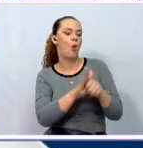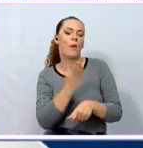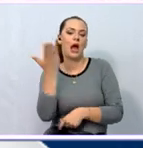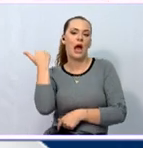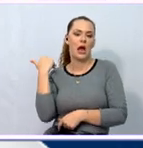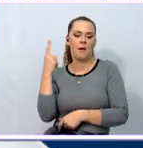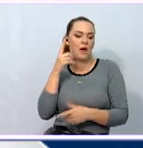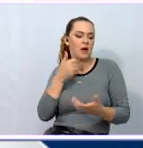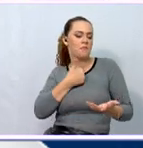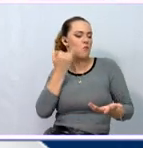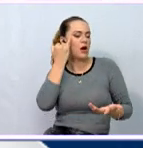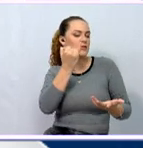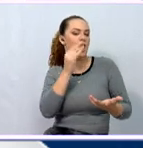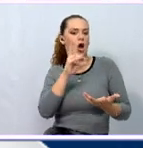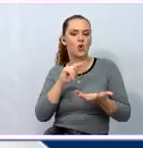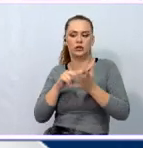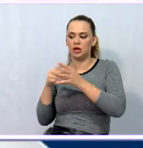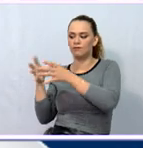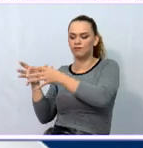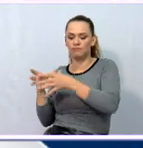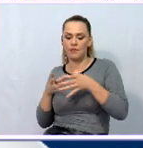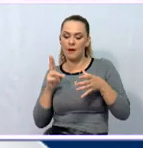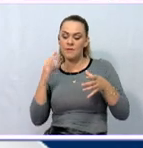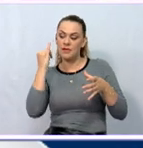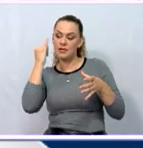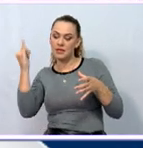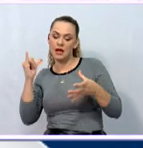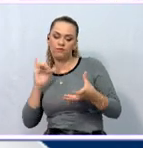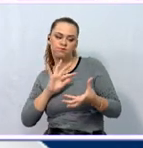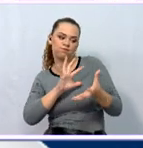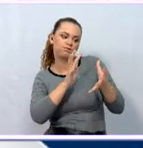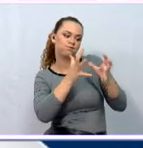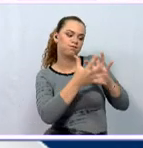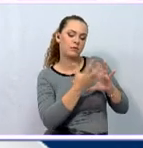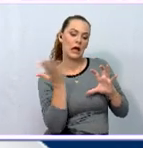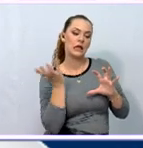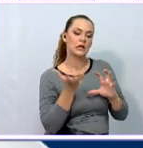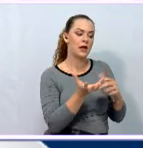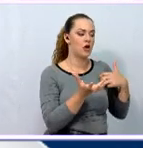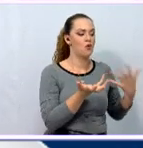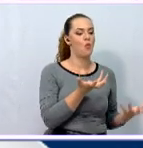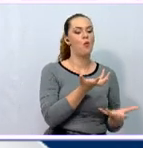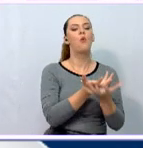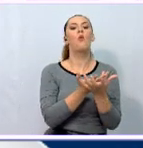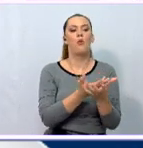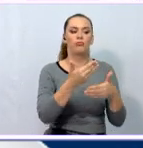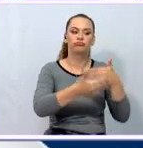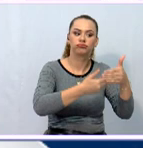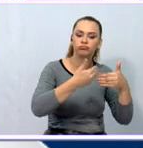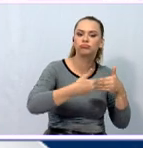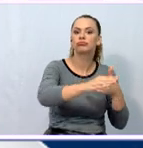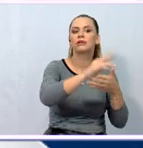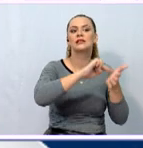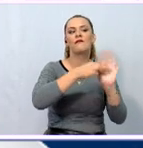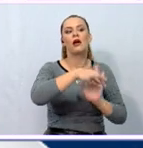en Pos de inmiscuir su propia idea sino que generó una cuestión camaleónica entre lo que venía y lo que él le puso Y a partir de ahí